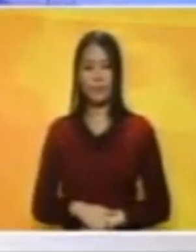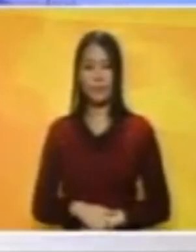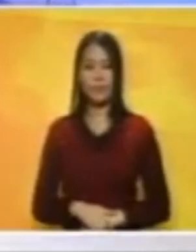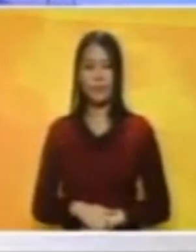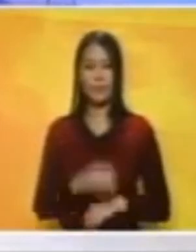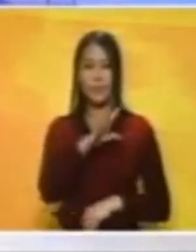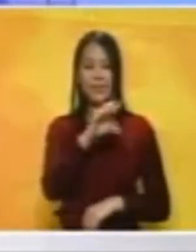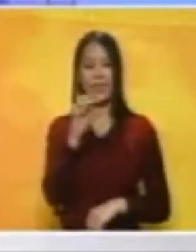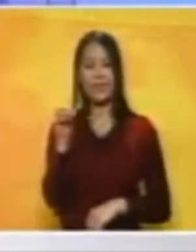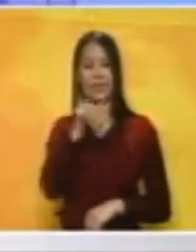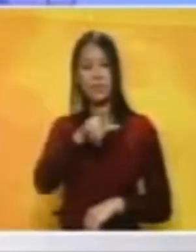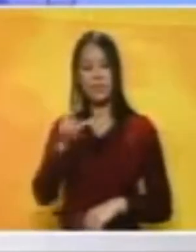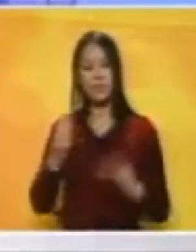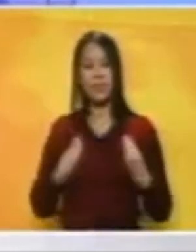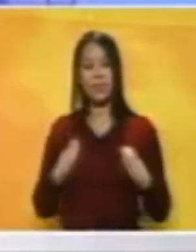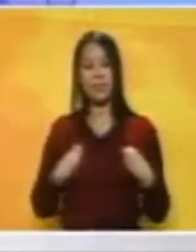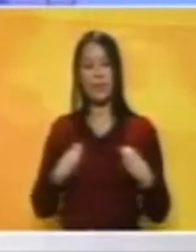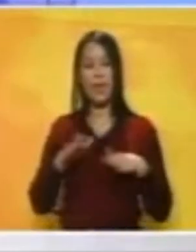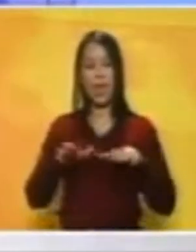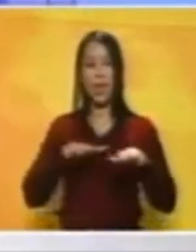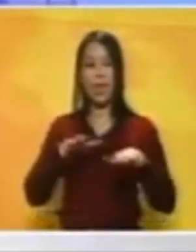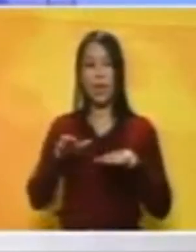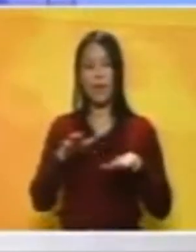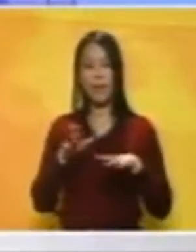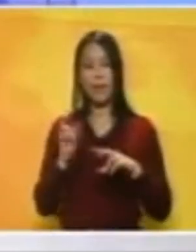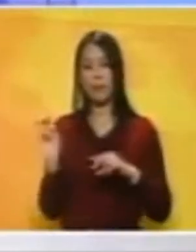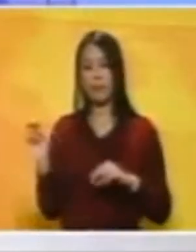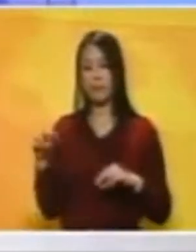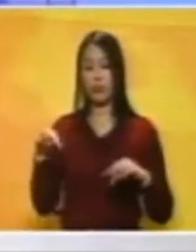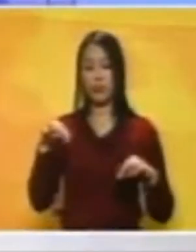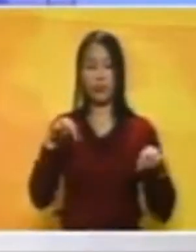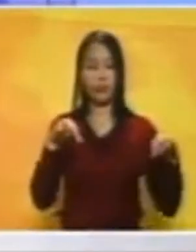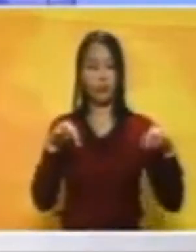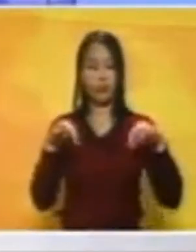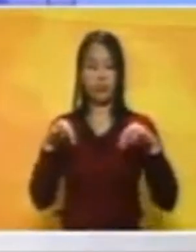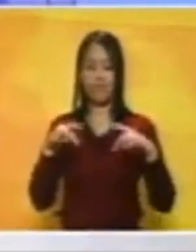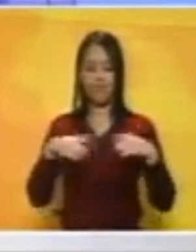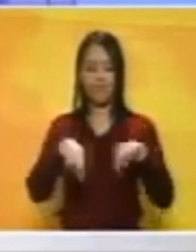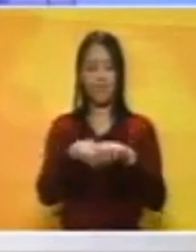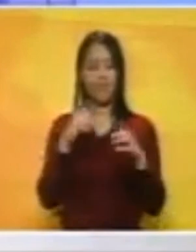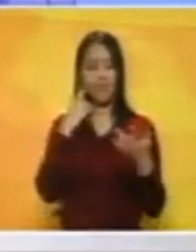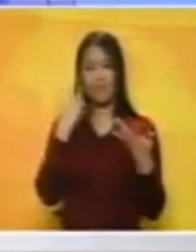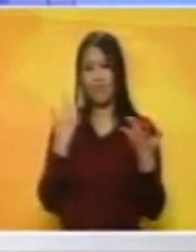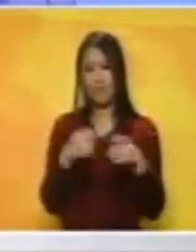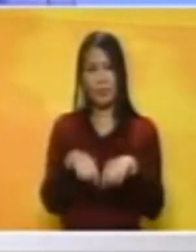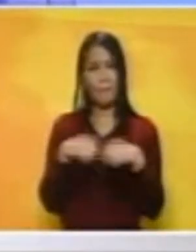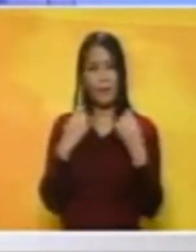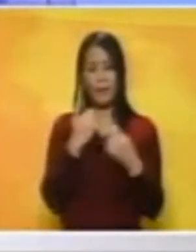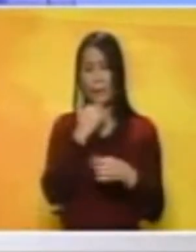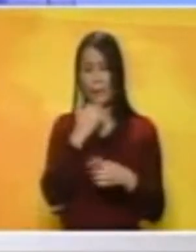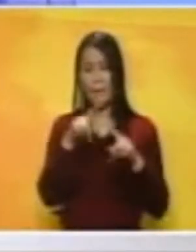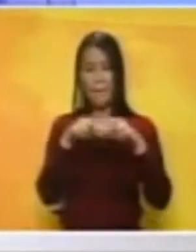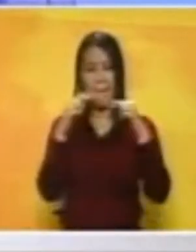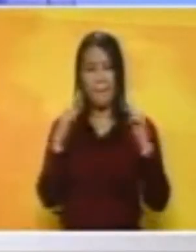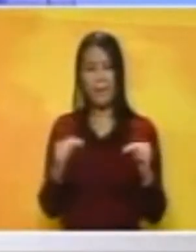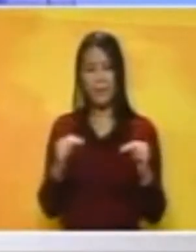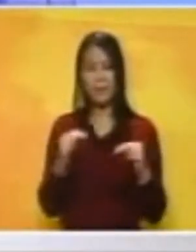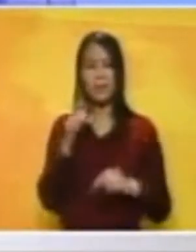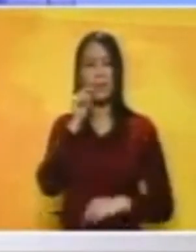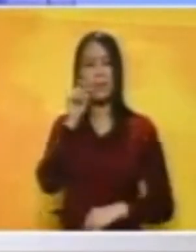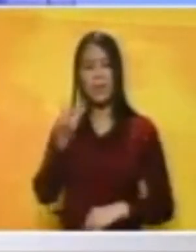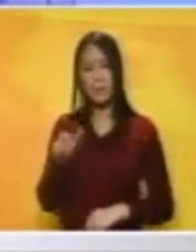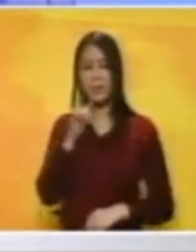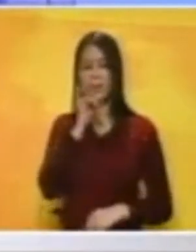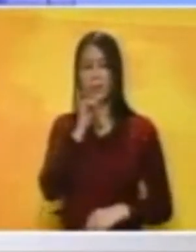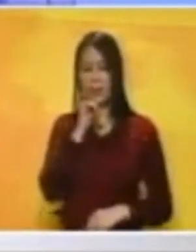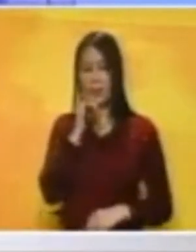hasta 500 habitantes del estado cojedes podrían quedar incomunicados por las malas condiciones en las que se encuentra el principal puente de la zona Héctor González